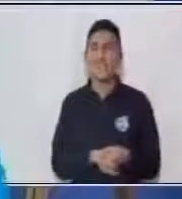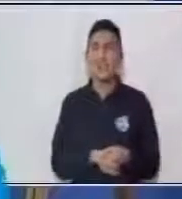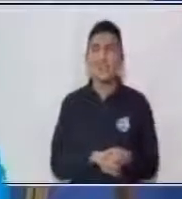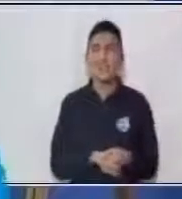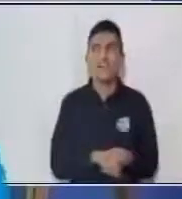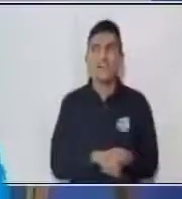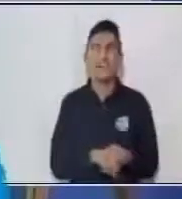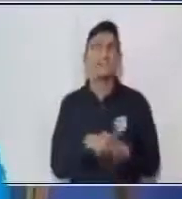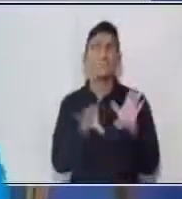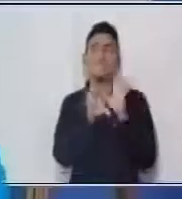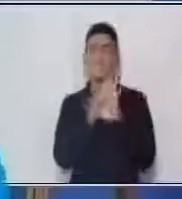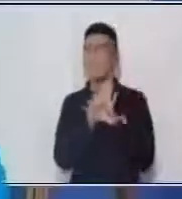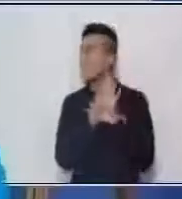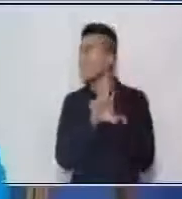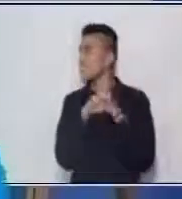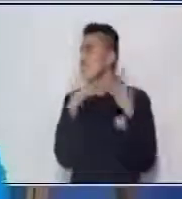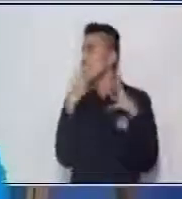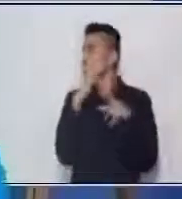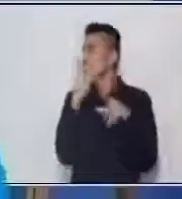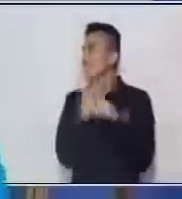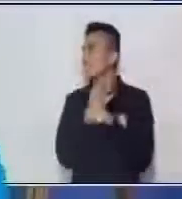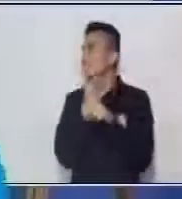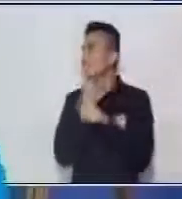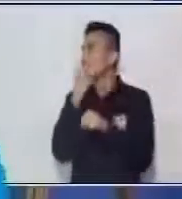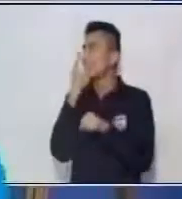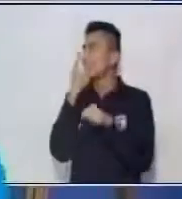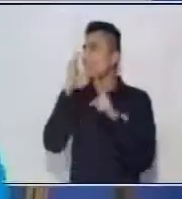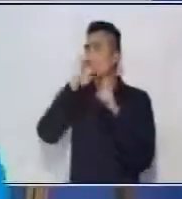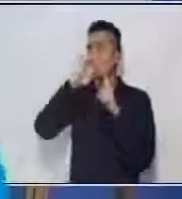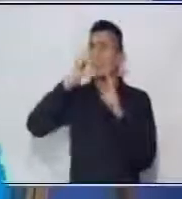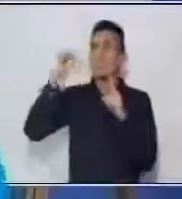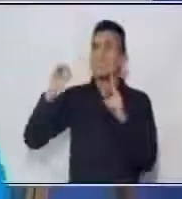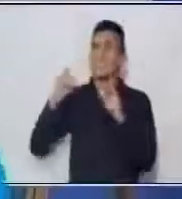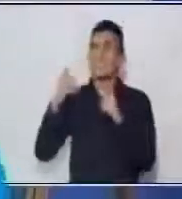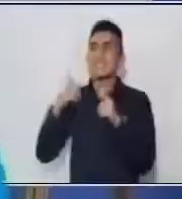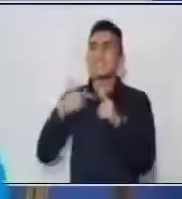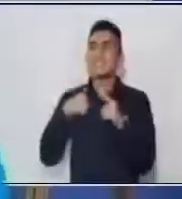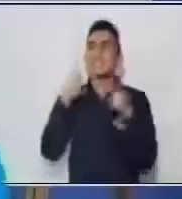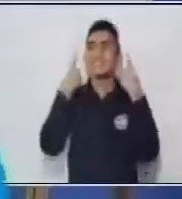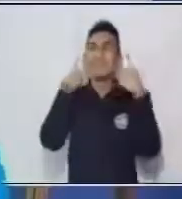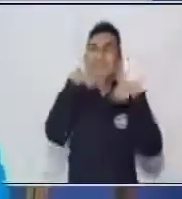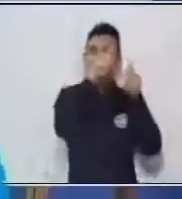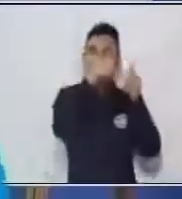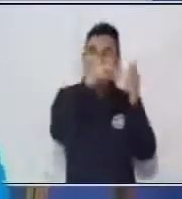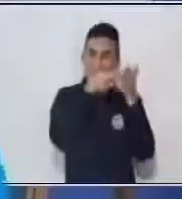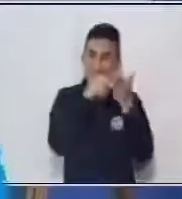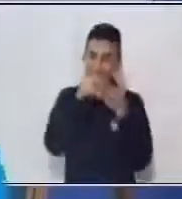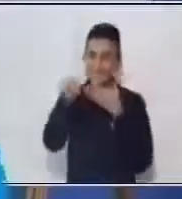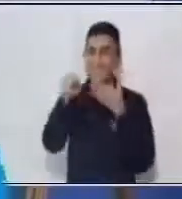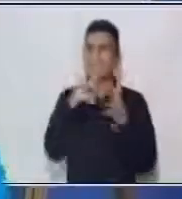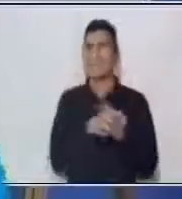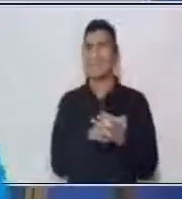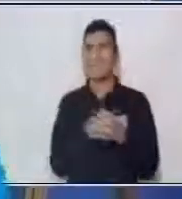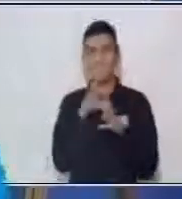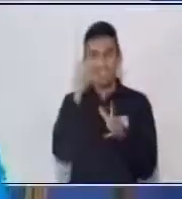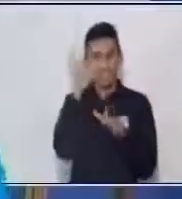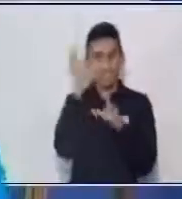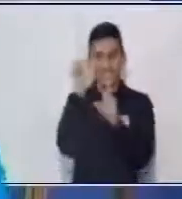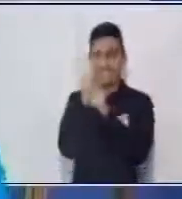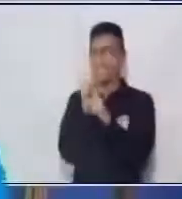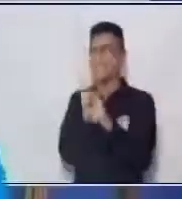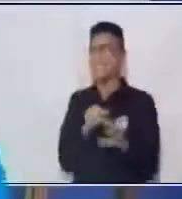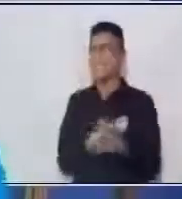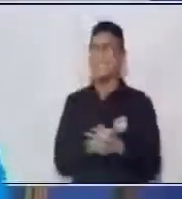Por decirlo, si lo utilizo en una oración sería me he ido a caminar. Te darás cuenta que